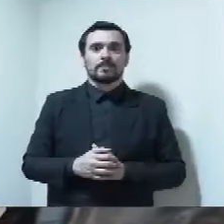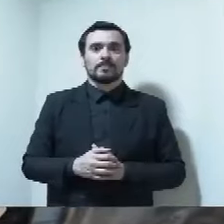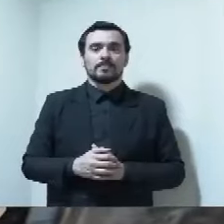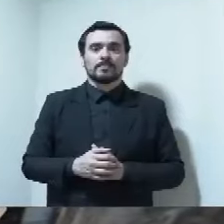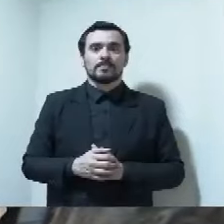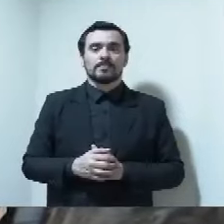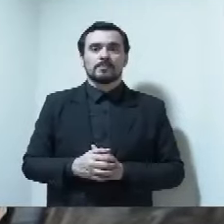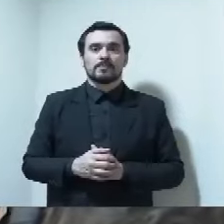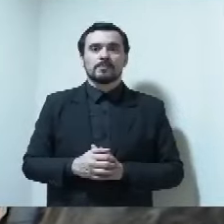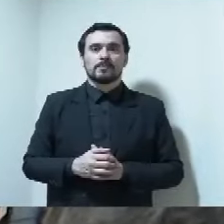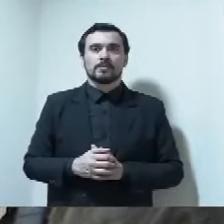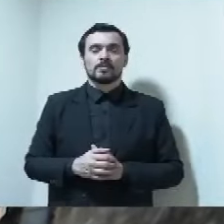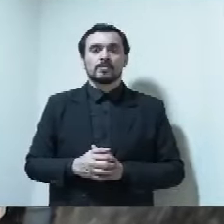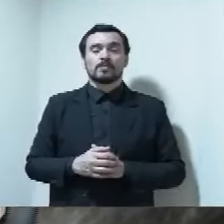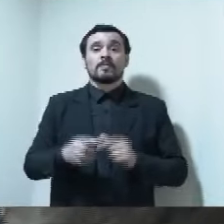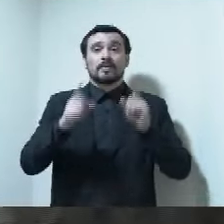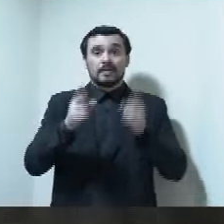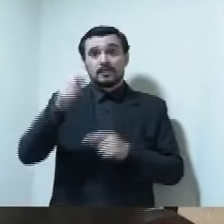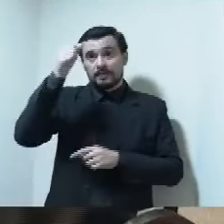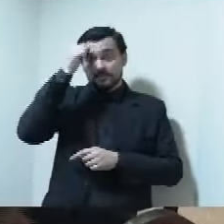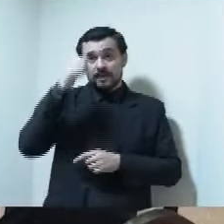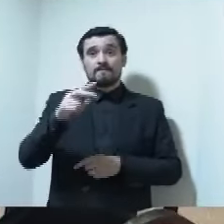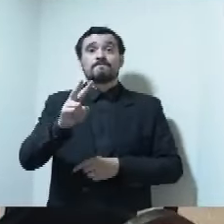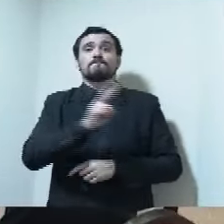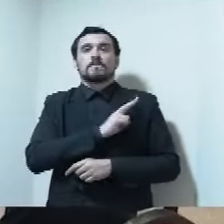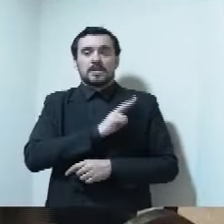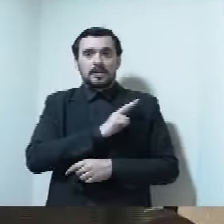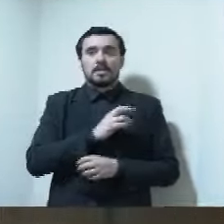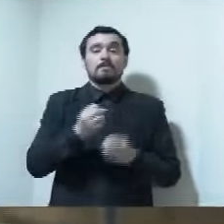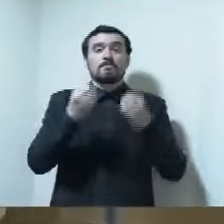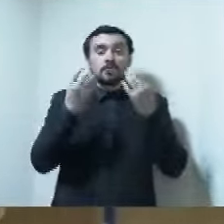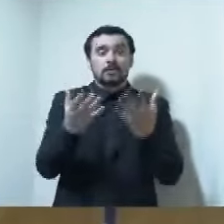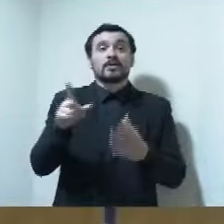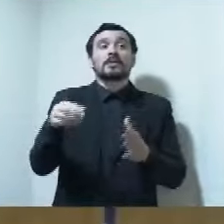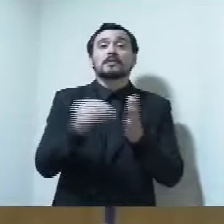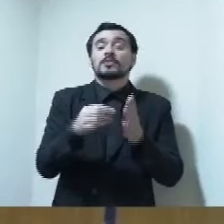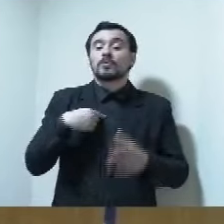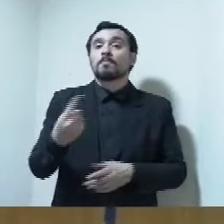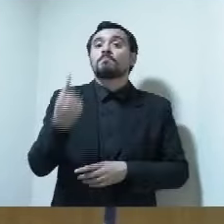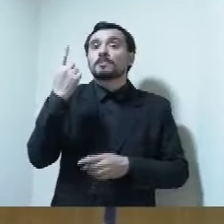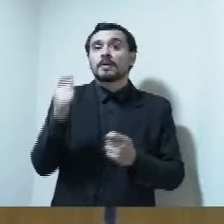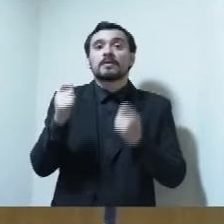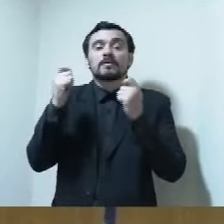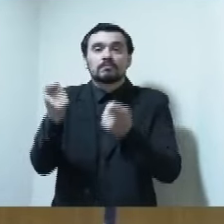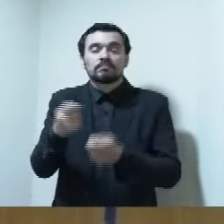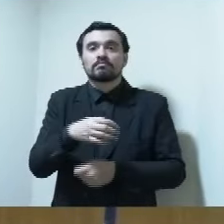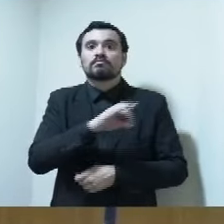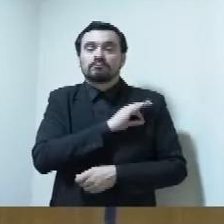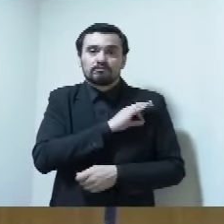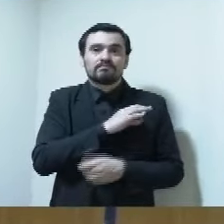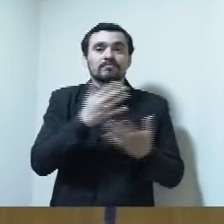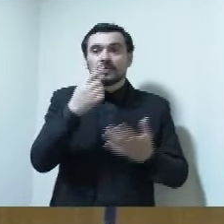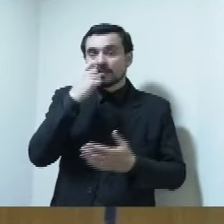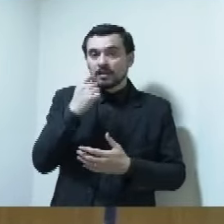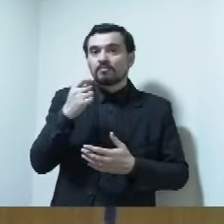El reconocimiento debe ser en vida, y por eso mi primera condecoración con la Orden Nacional